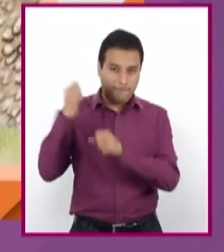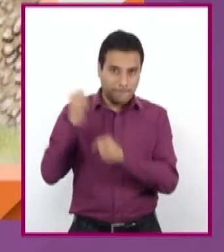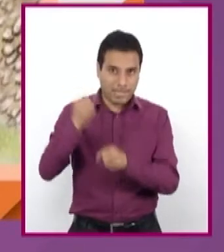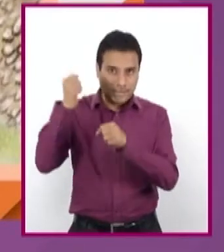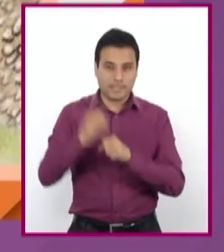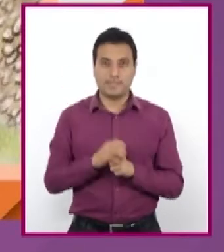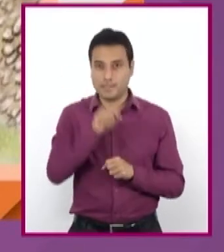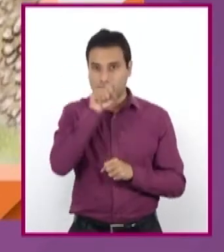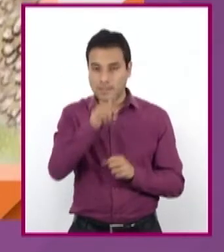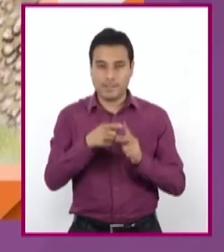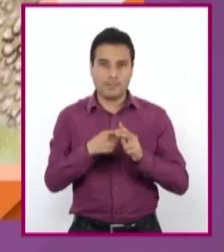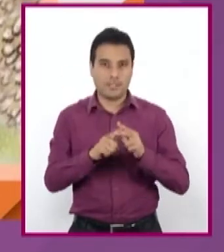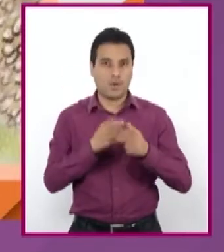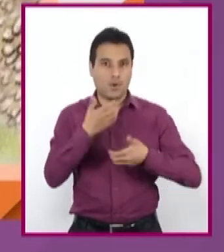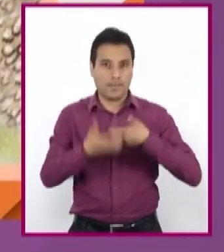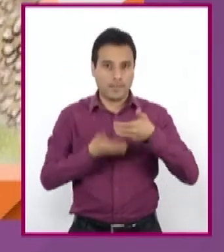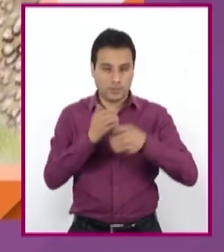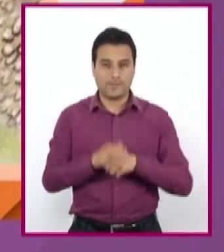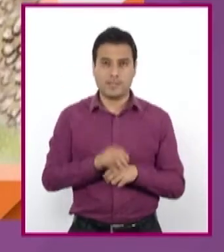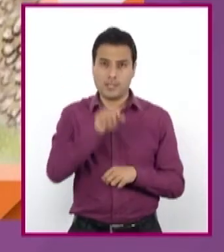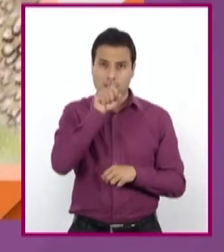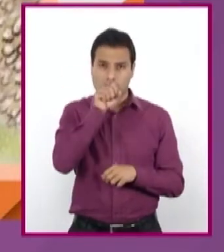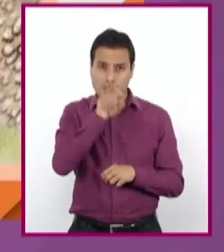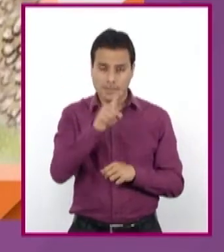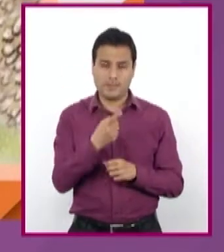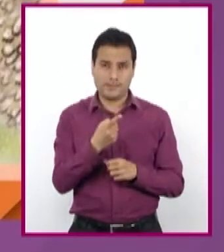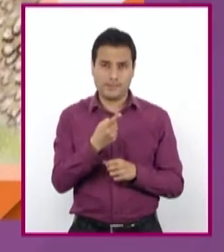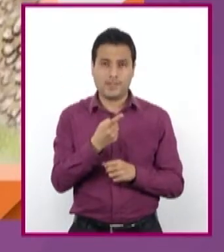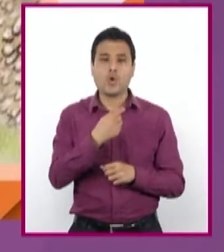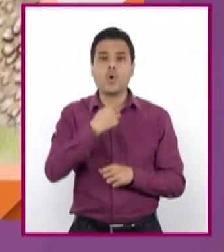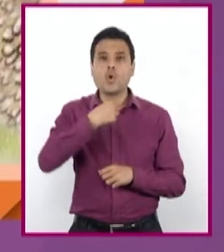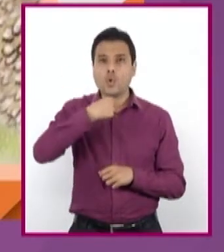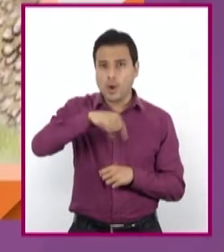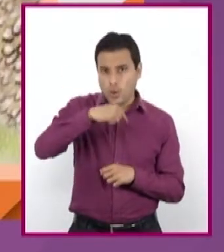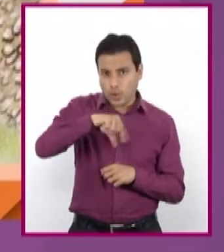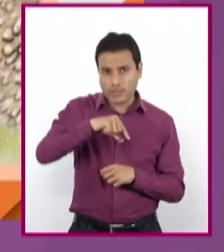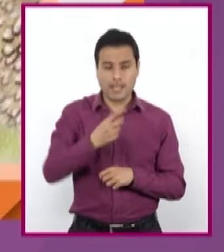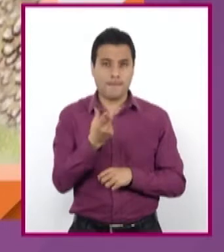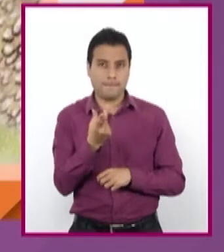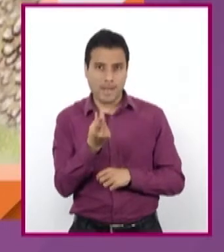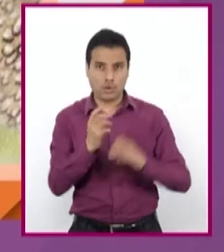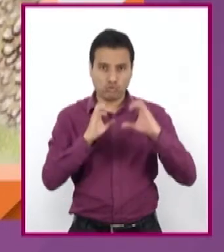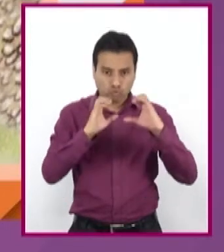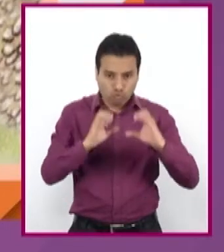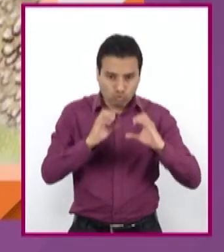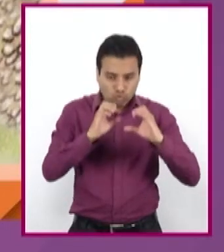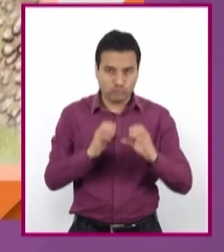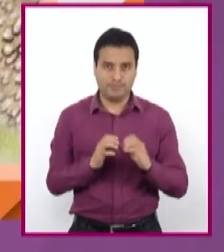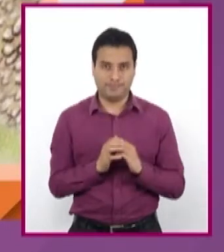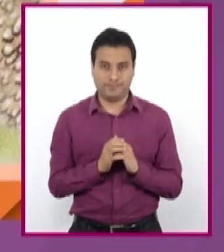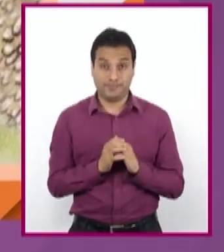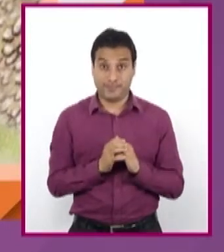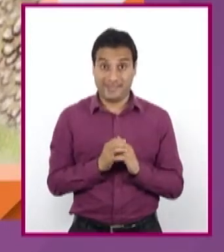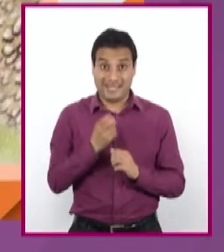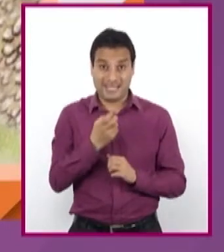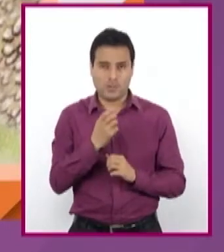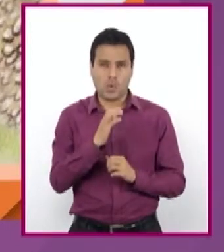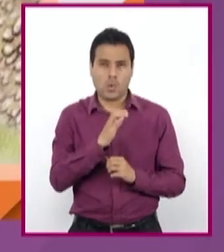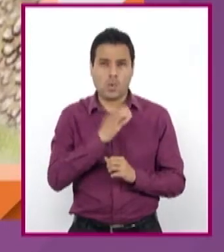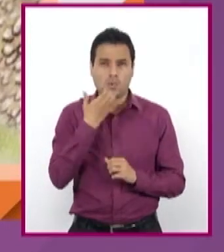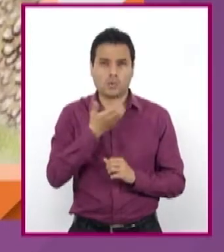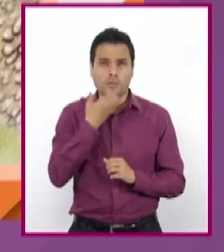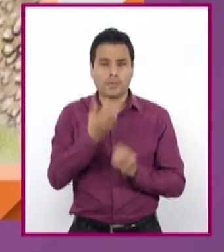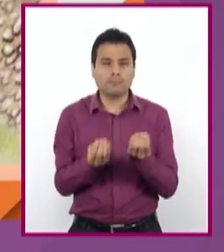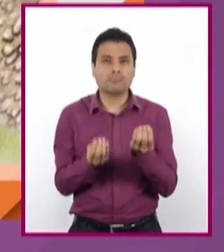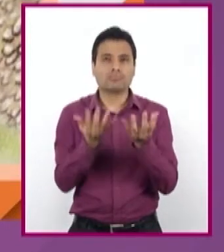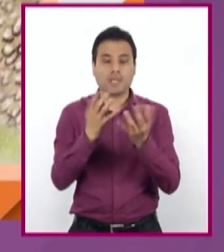comercio, además de la domesticación del guajolote y el perro. Los principales cultivos de esa época fueron